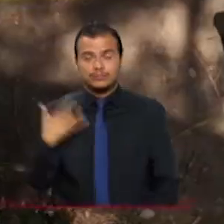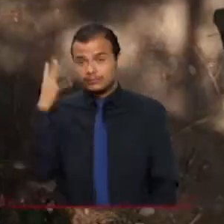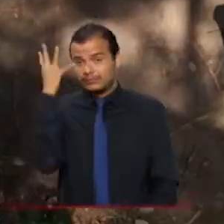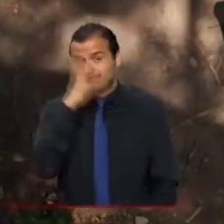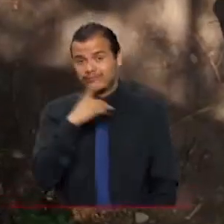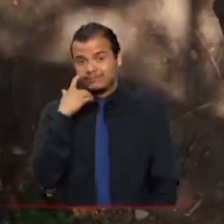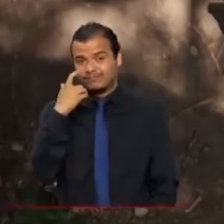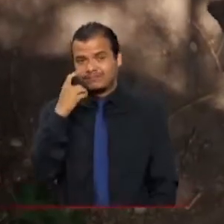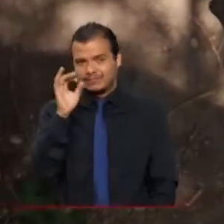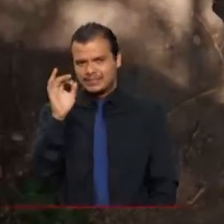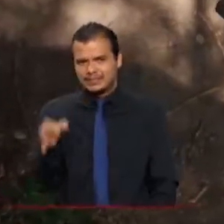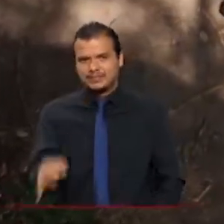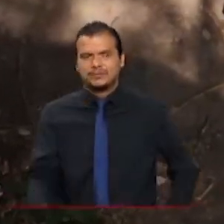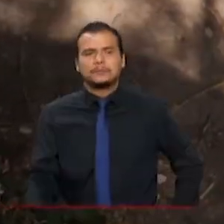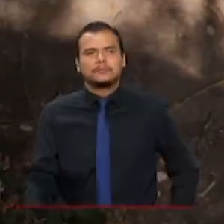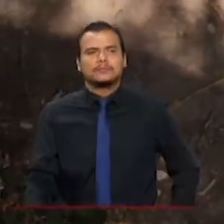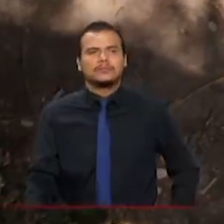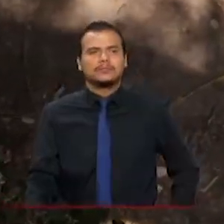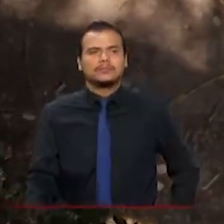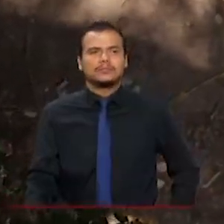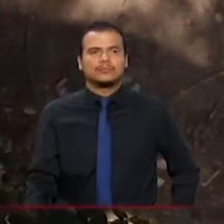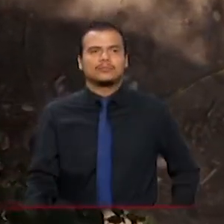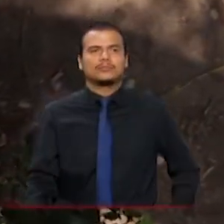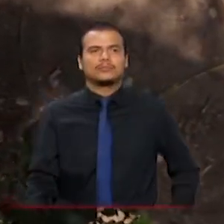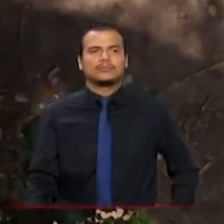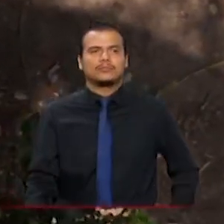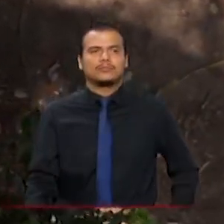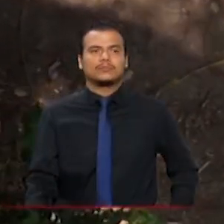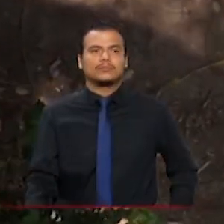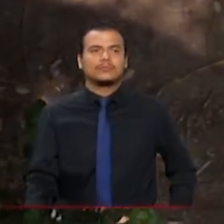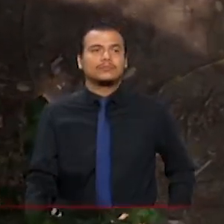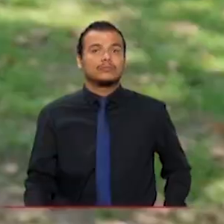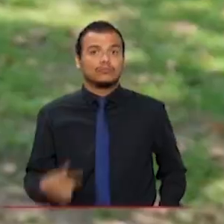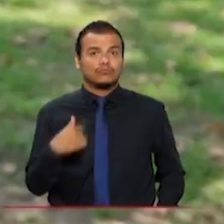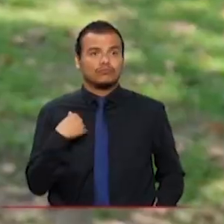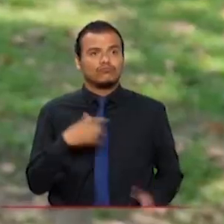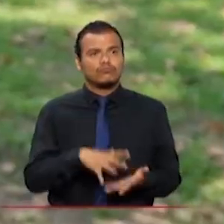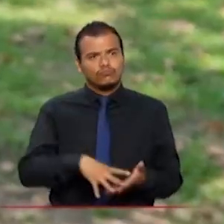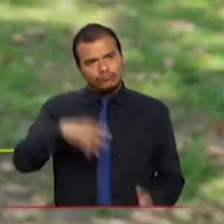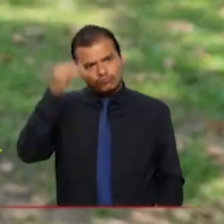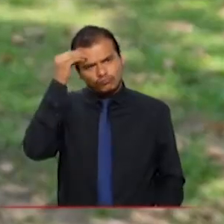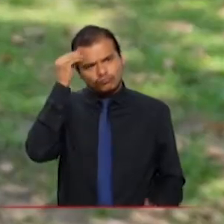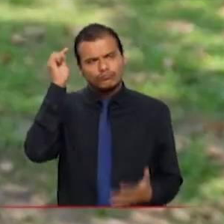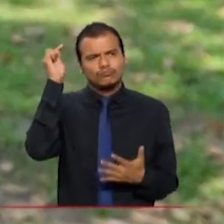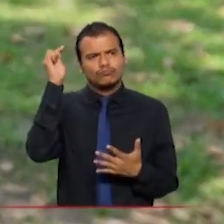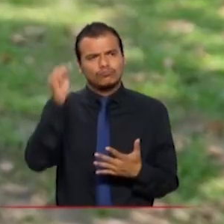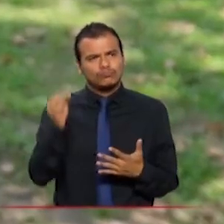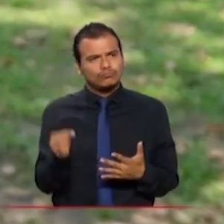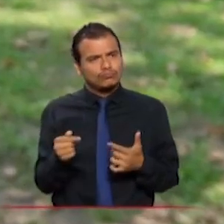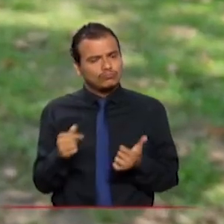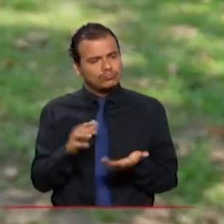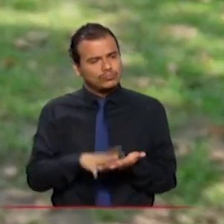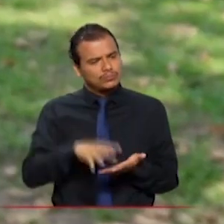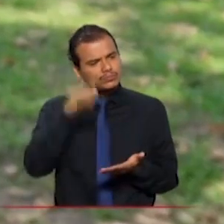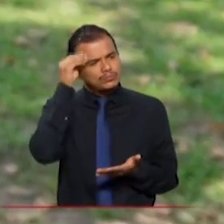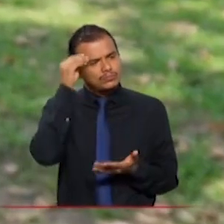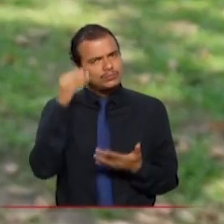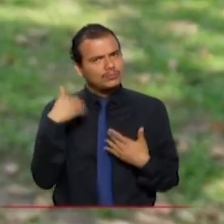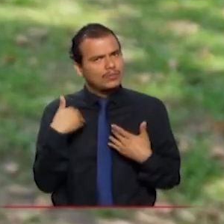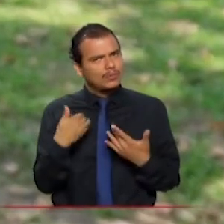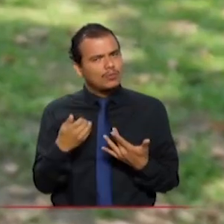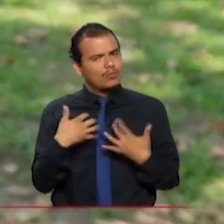bonito. Me pareció muy chévere porque aprendí mucho, me enseñaron a cuidar el agua, la tierra,